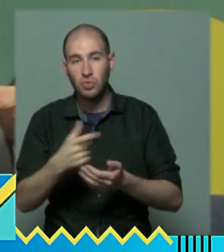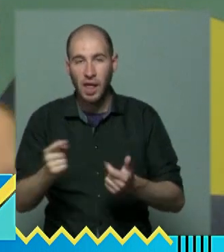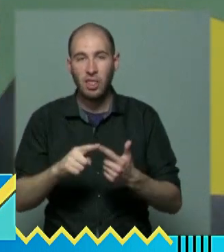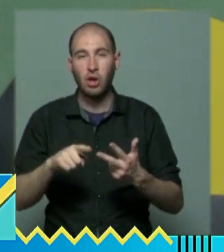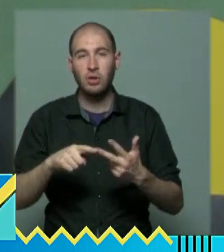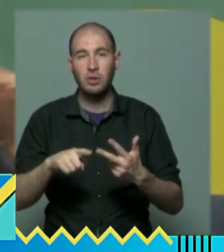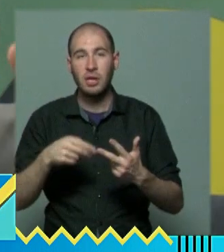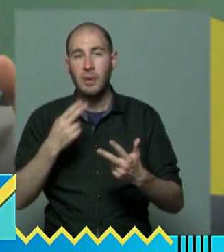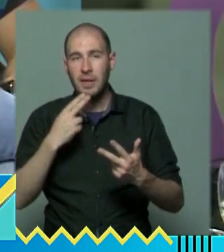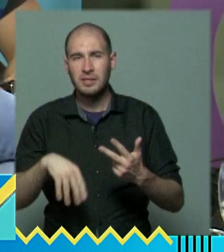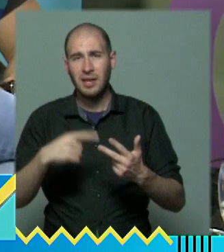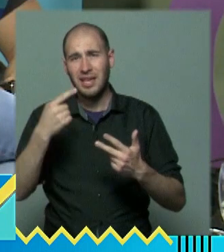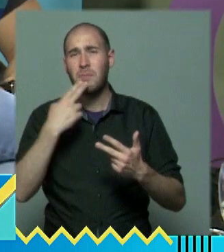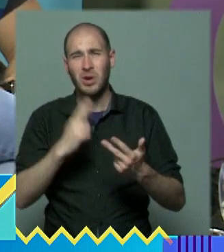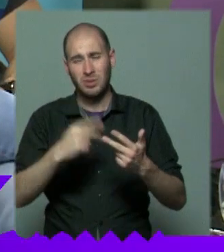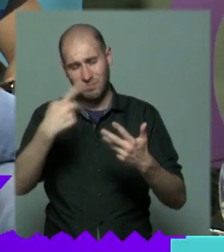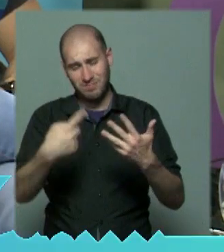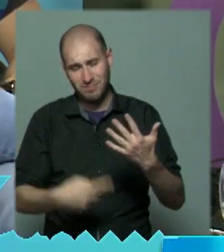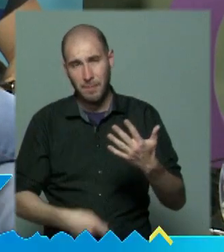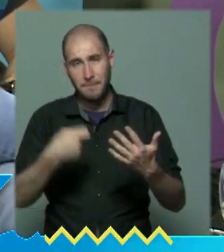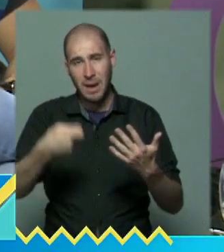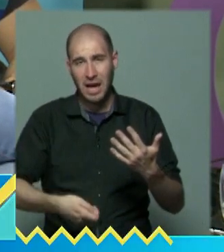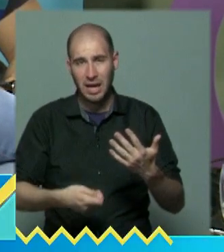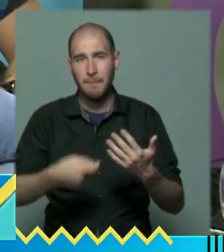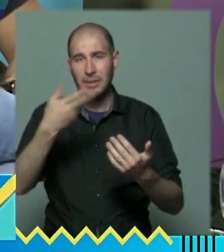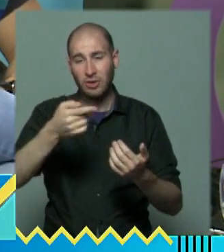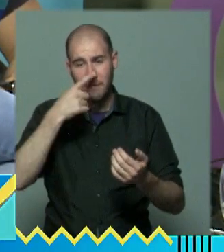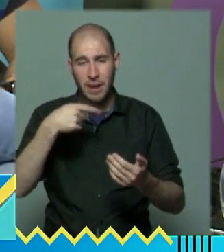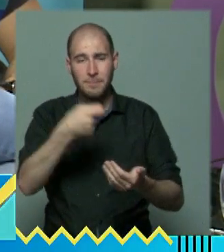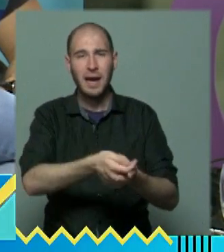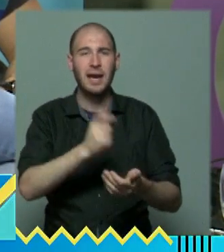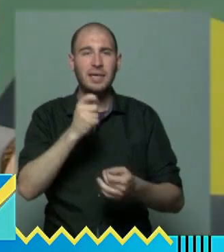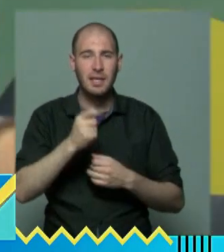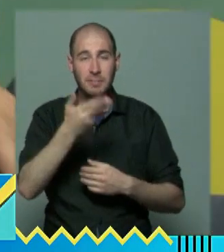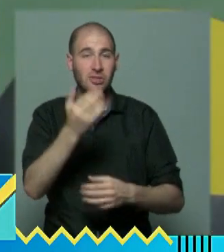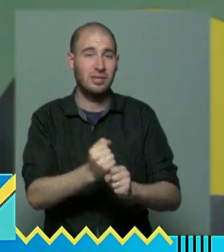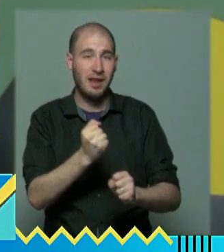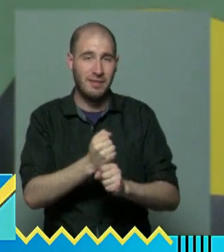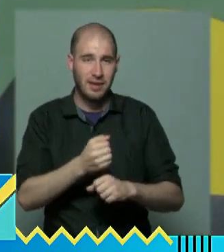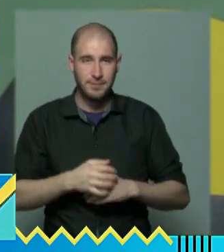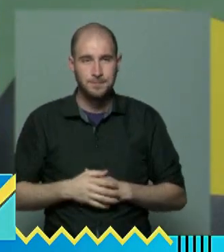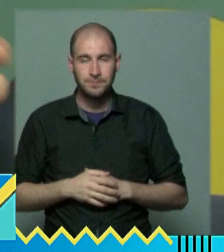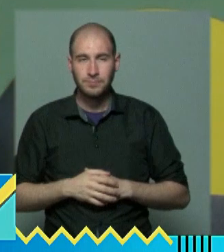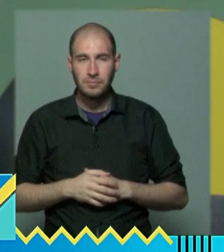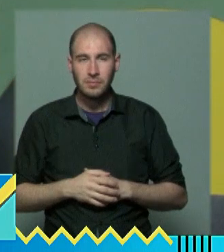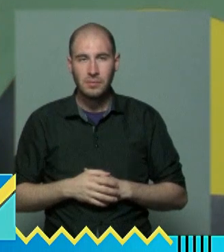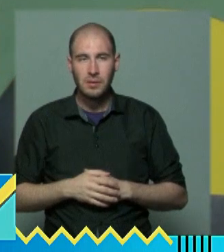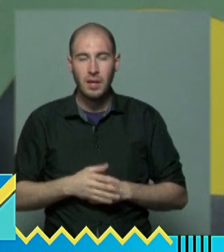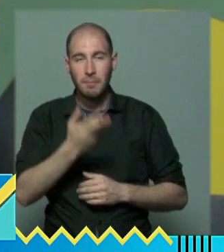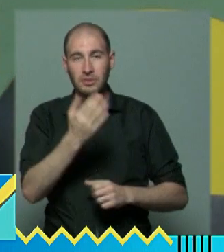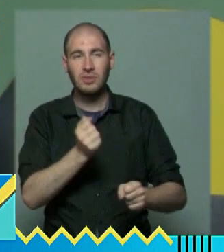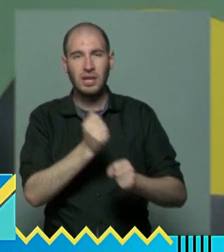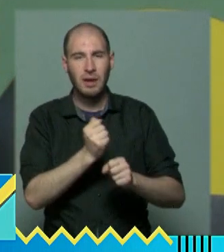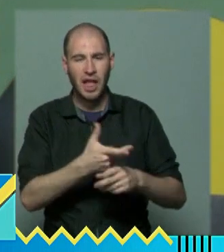paga miles de impuestos, y el que lo absorbe, el que tiene que pagar eso, finalmente es el trabajador. Entonces, ¿qué parte del trabajador